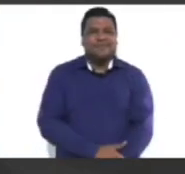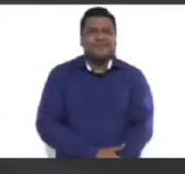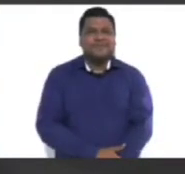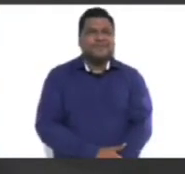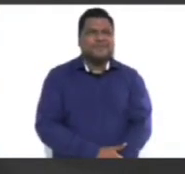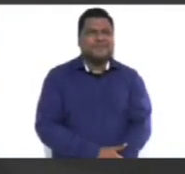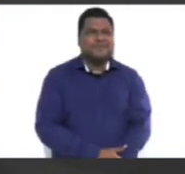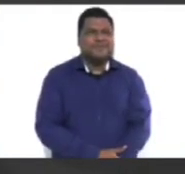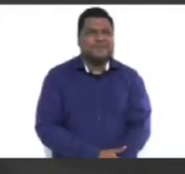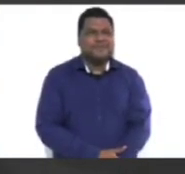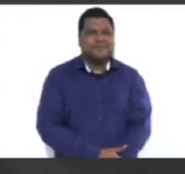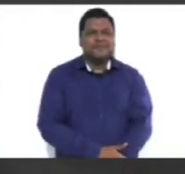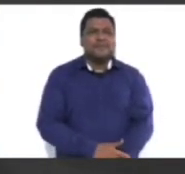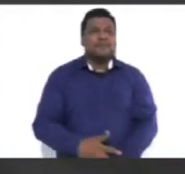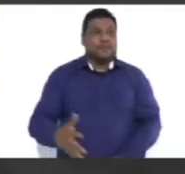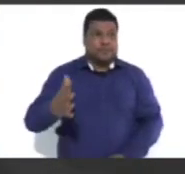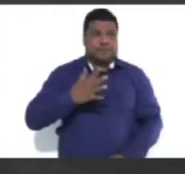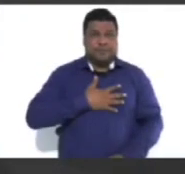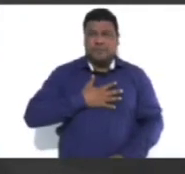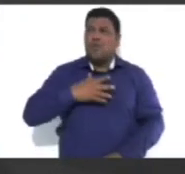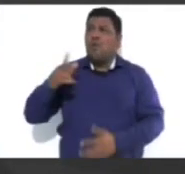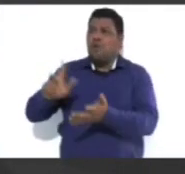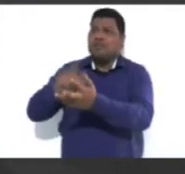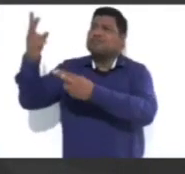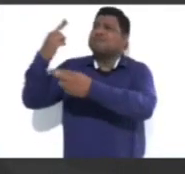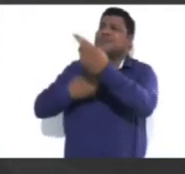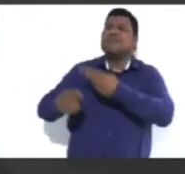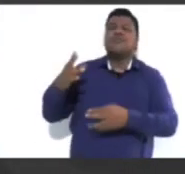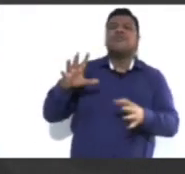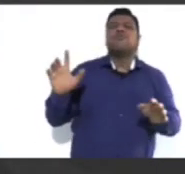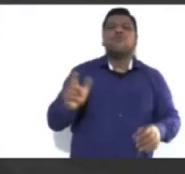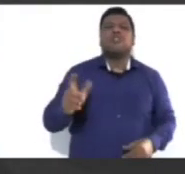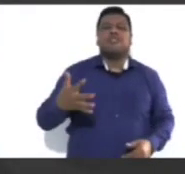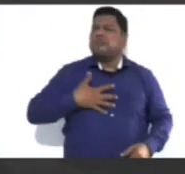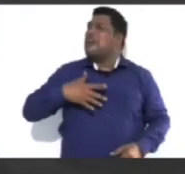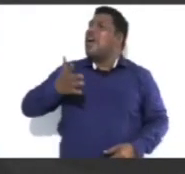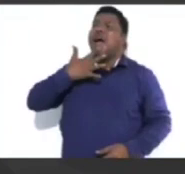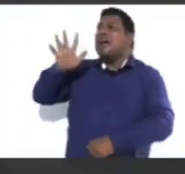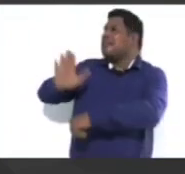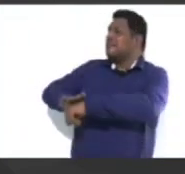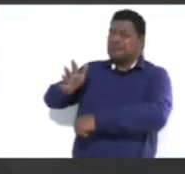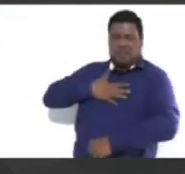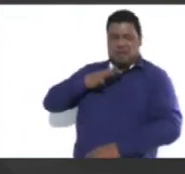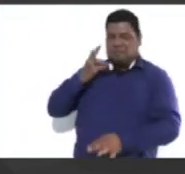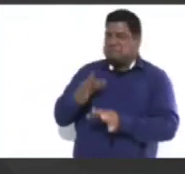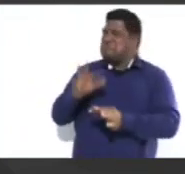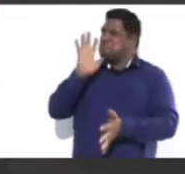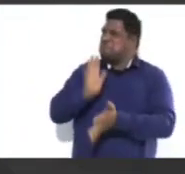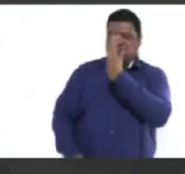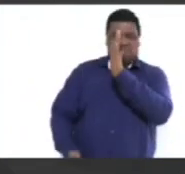Que me voy a regresar para que me digan misión cumplida.